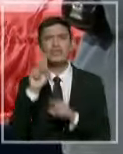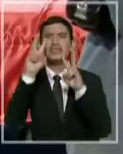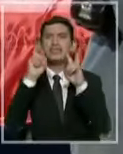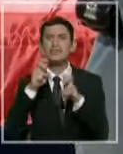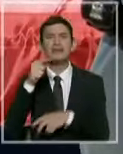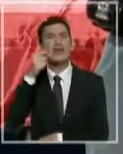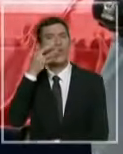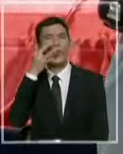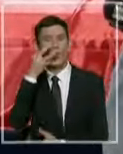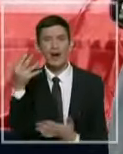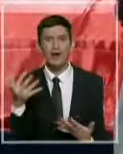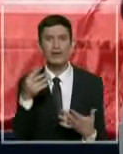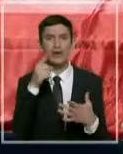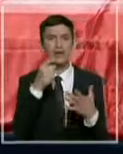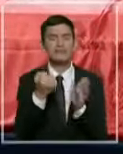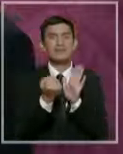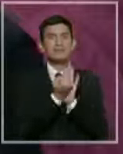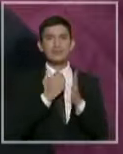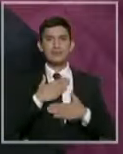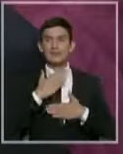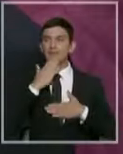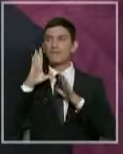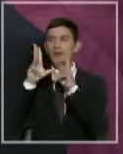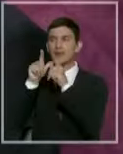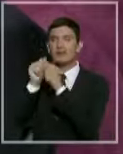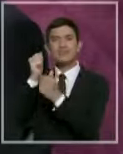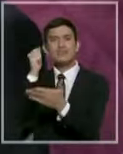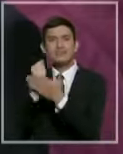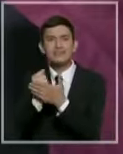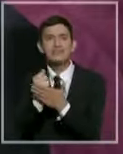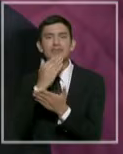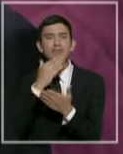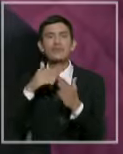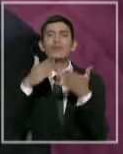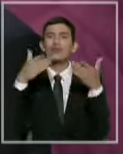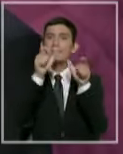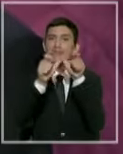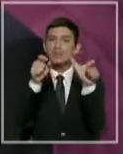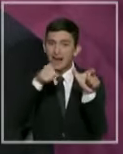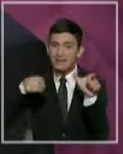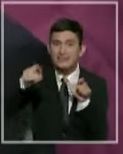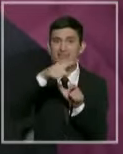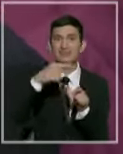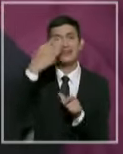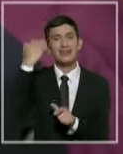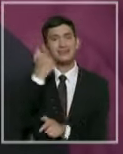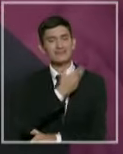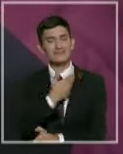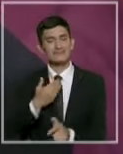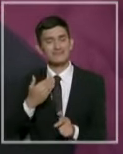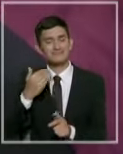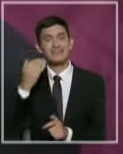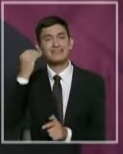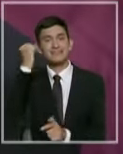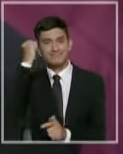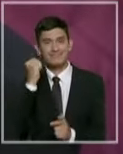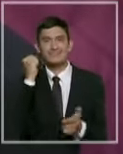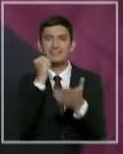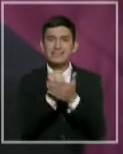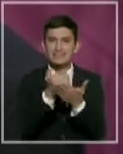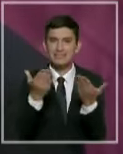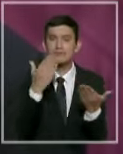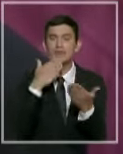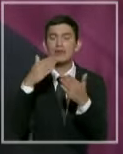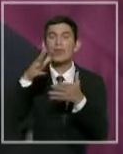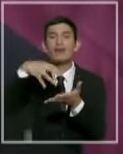humano, que queda marcado no solo en mí y en mi familia, sino que también en muchos de los que están aquí presentes y, por supuesto, en todo el pueblo de Chile.